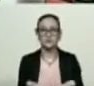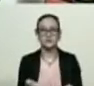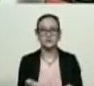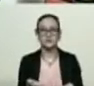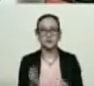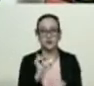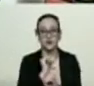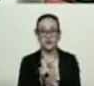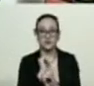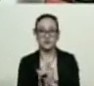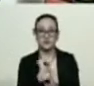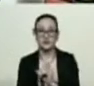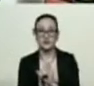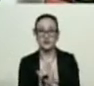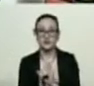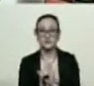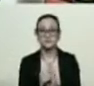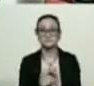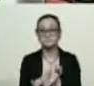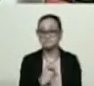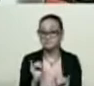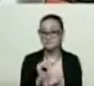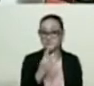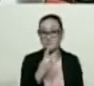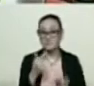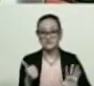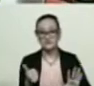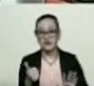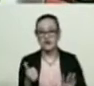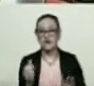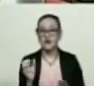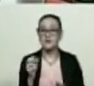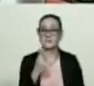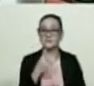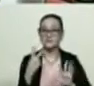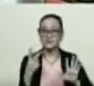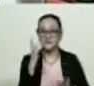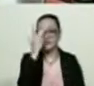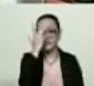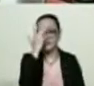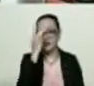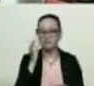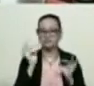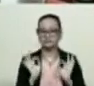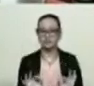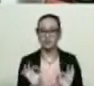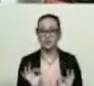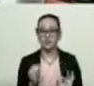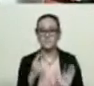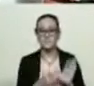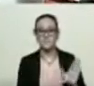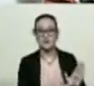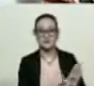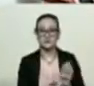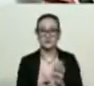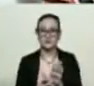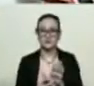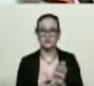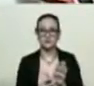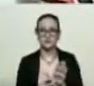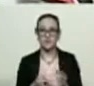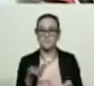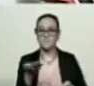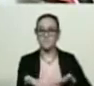internet luego entre el 26 y 27 de febrero se hará la formalización de la presentación de las